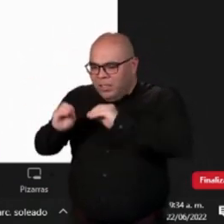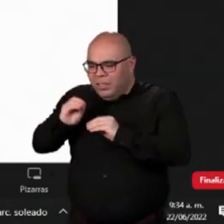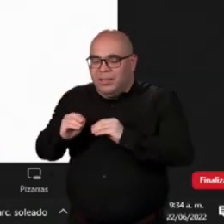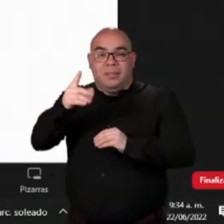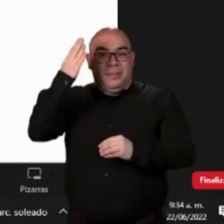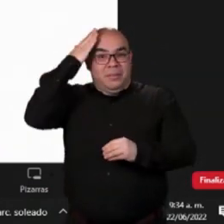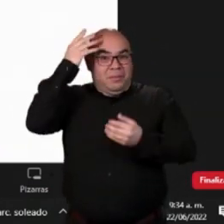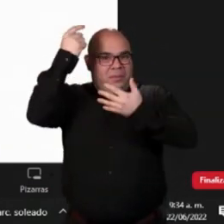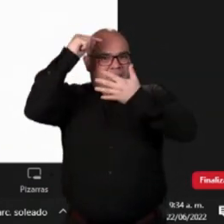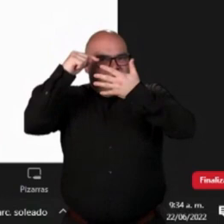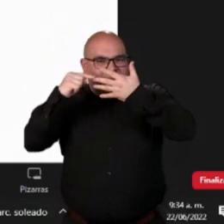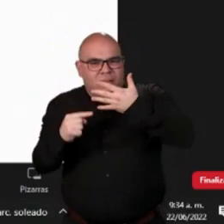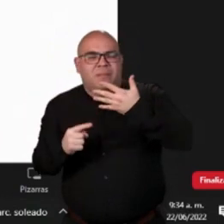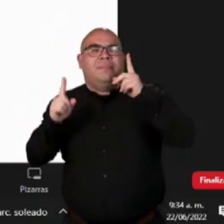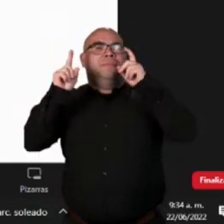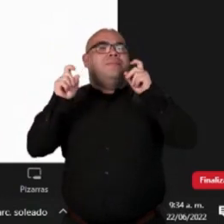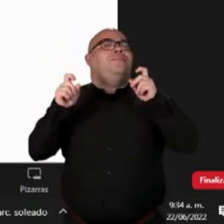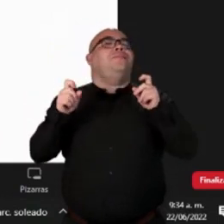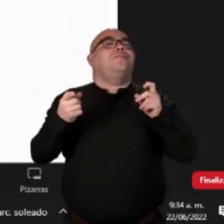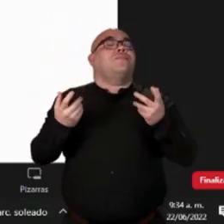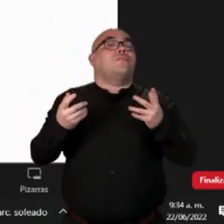de posibilidades de digitalizar